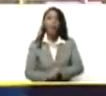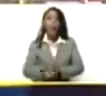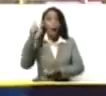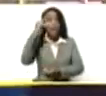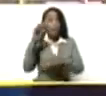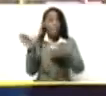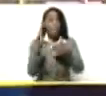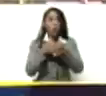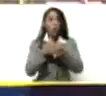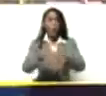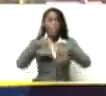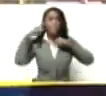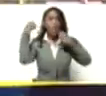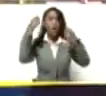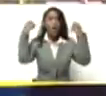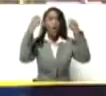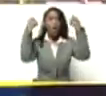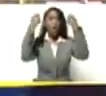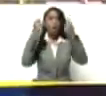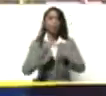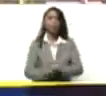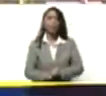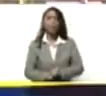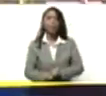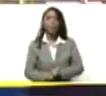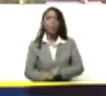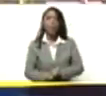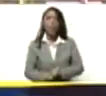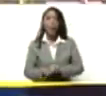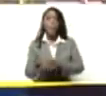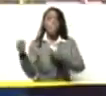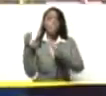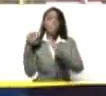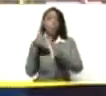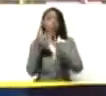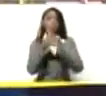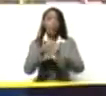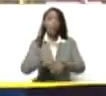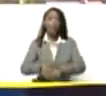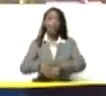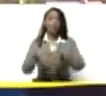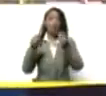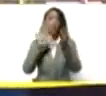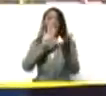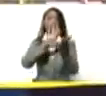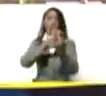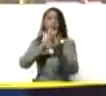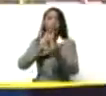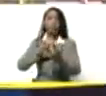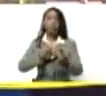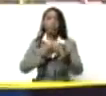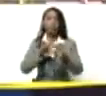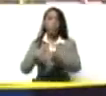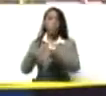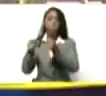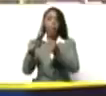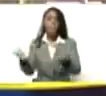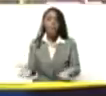cierre de campaña le hicieron un ataque a uno de los interconectores lo